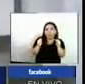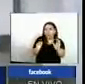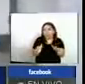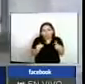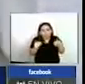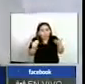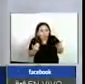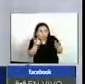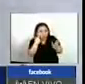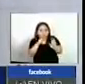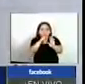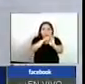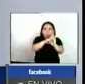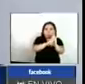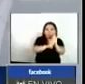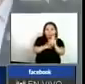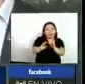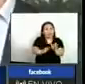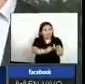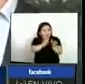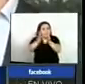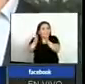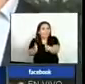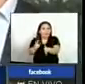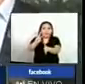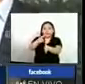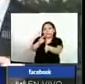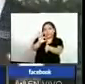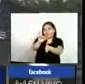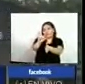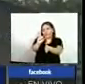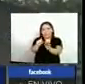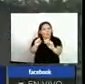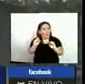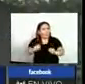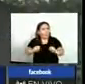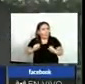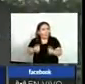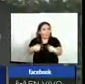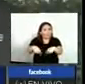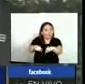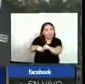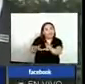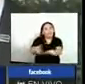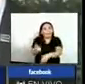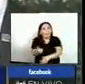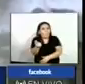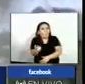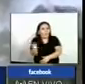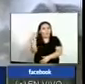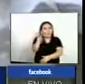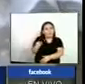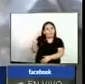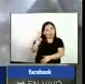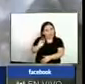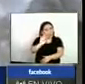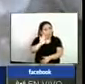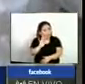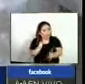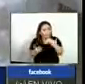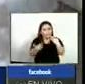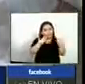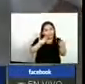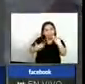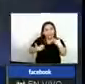condiciones para iniciar la segunda fase de reapertura de la economía prevista para el próximo martes. Ya le contamos